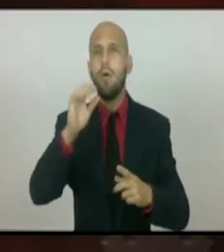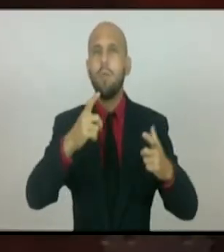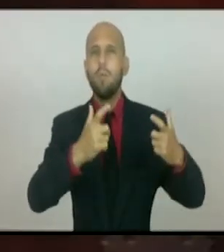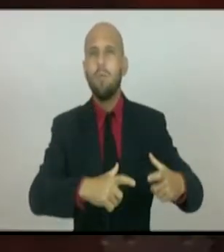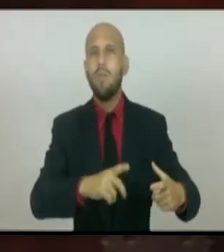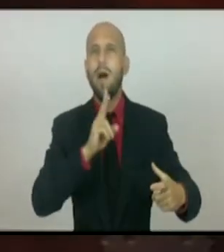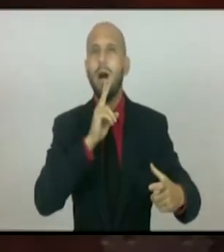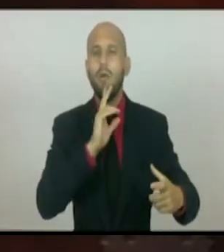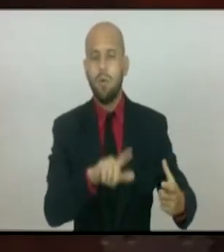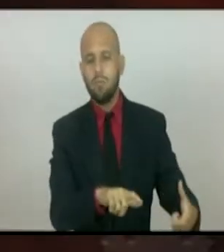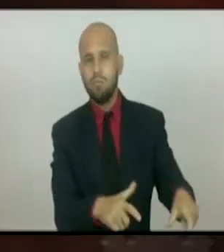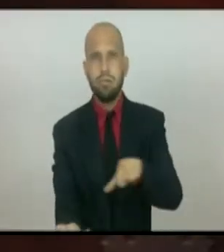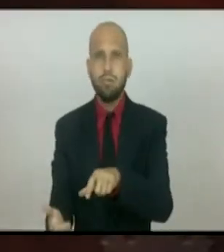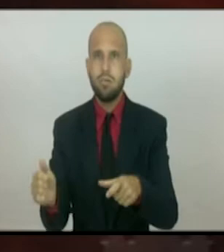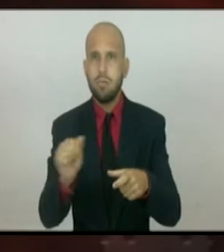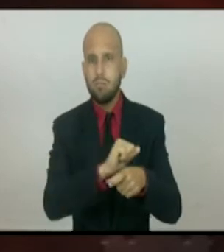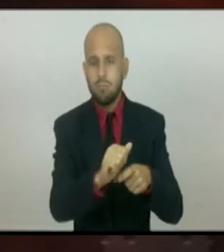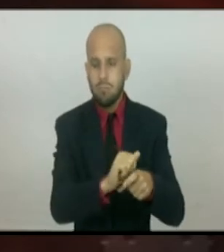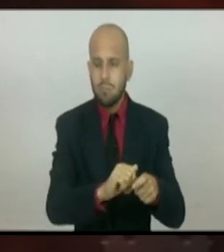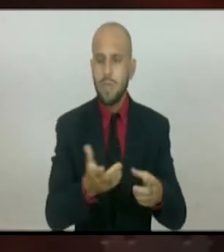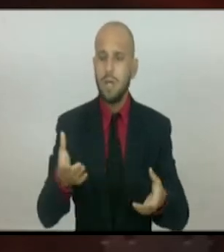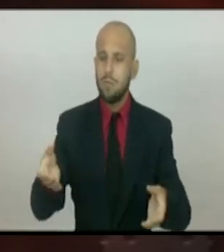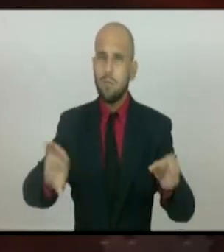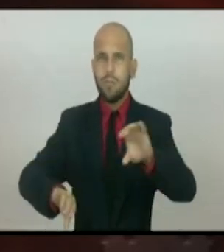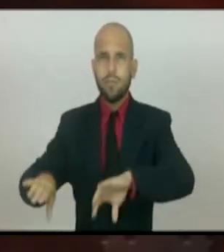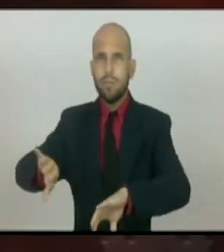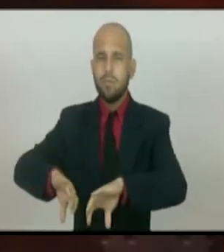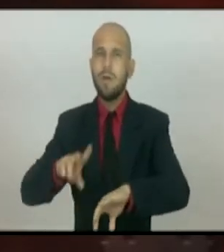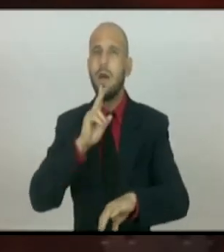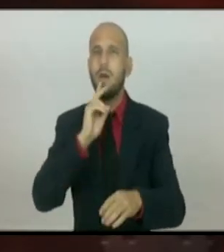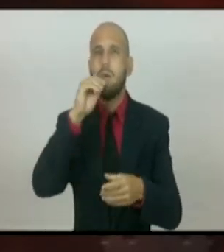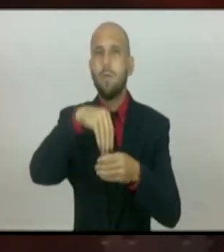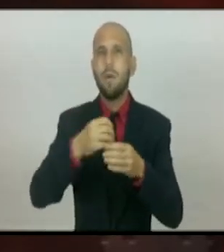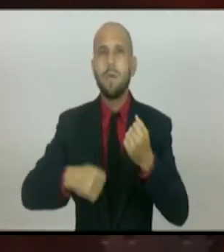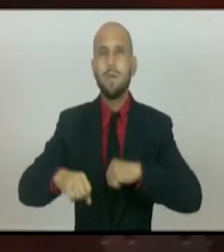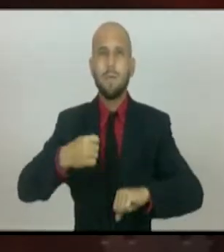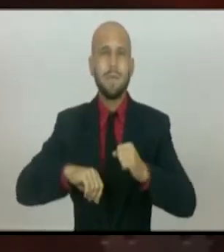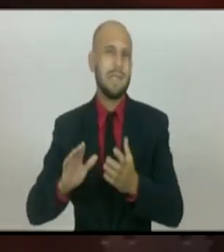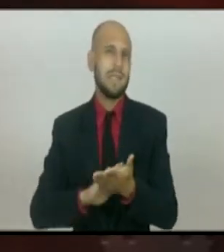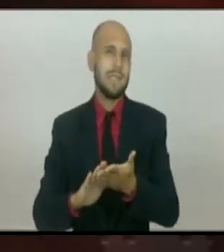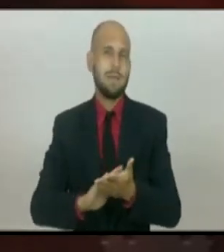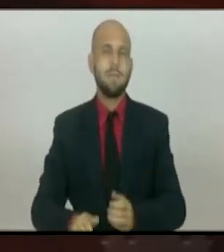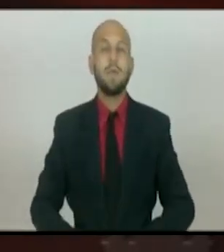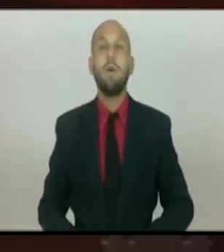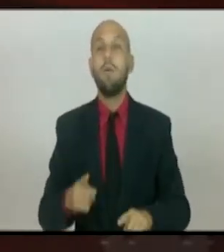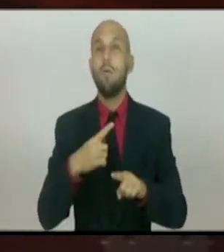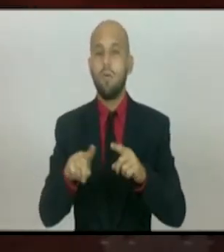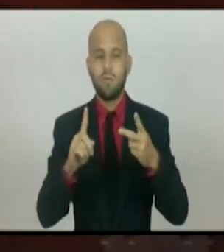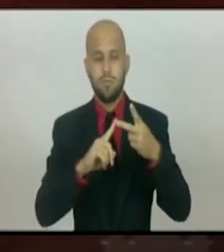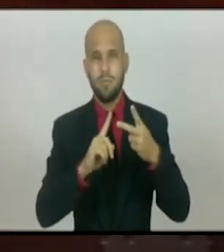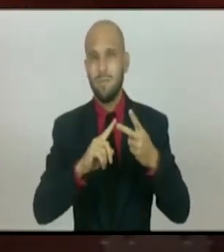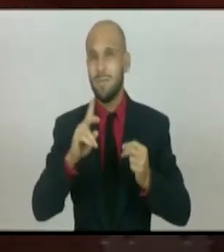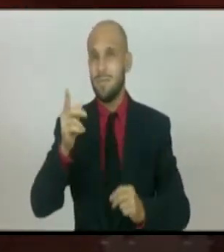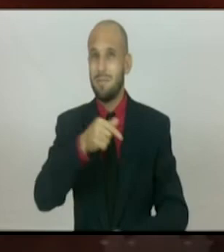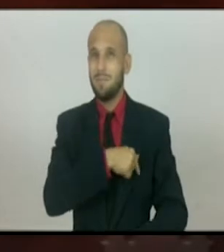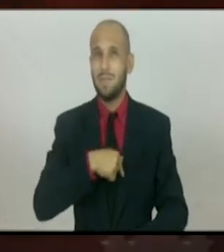paso. En el segundo paso, bueno, todo el tratamiento que hace el trabajador de la